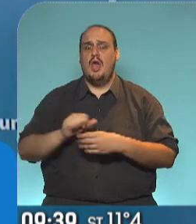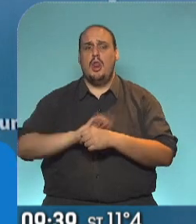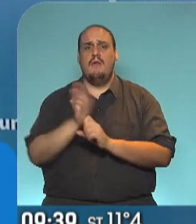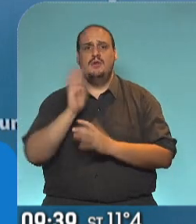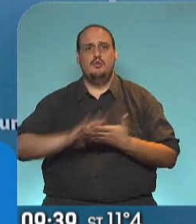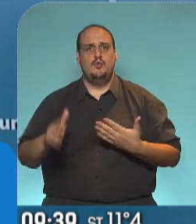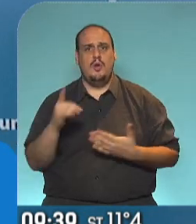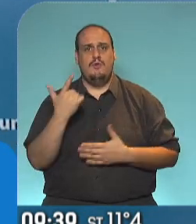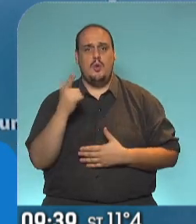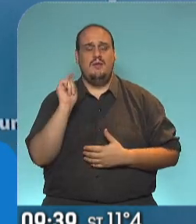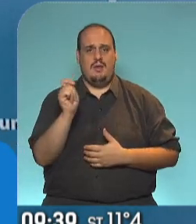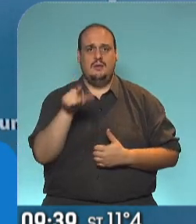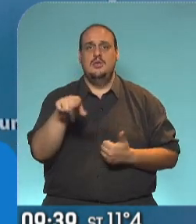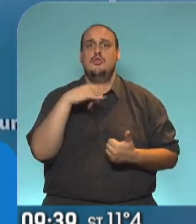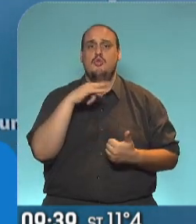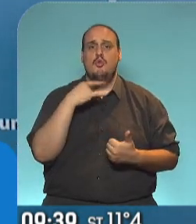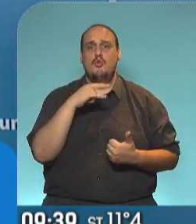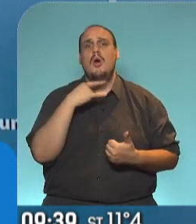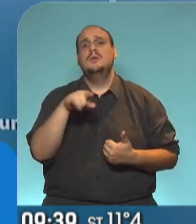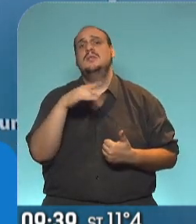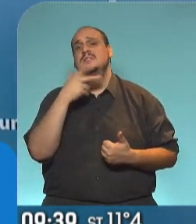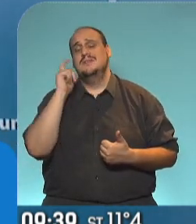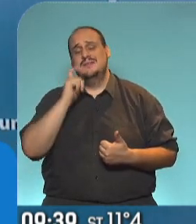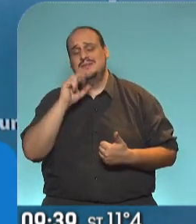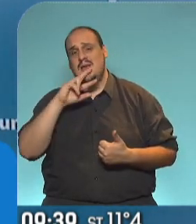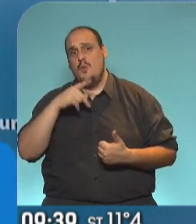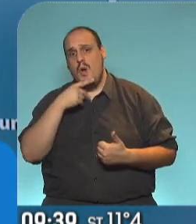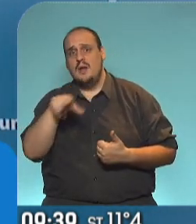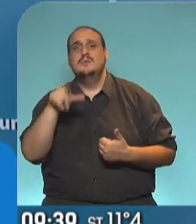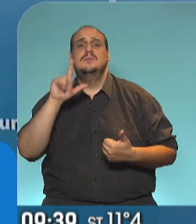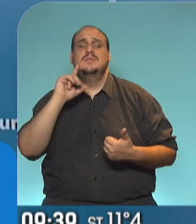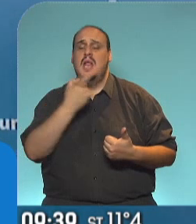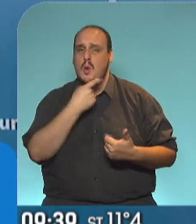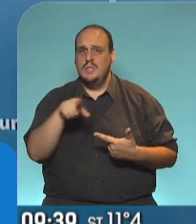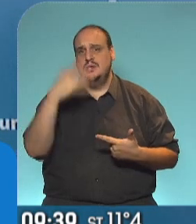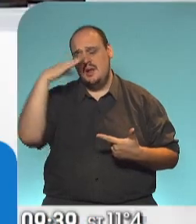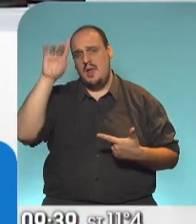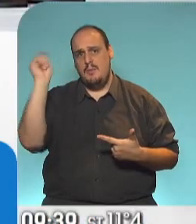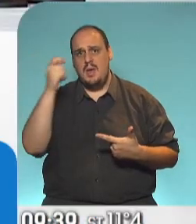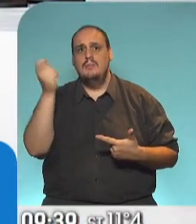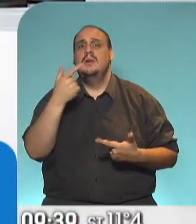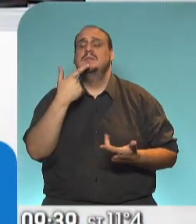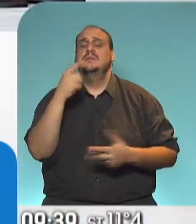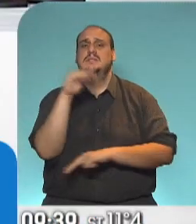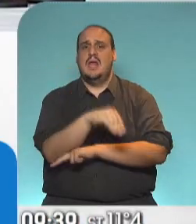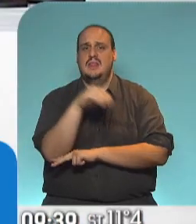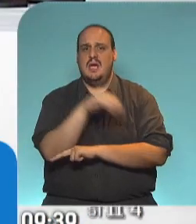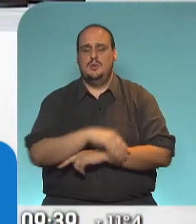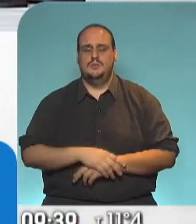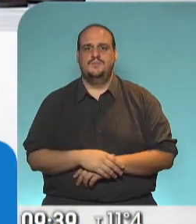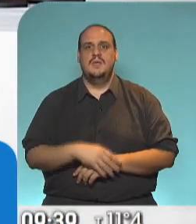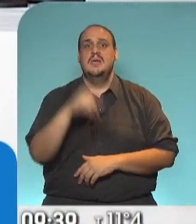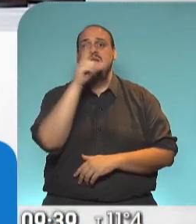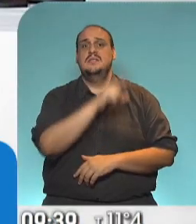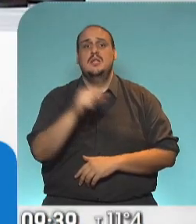las provincias de jujuy salta san juan san luis la pampa y santacruz 149